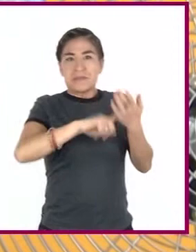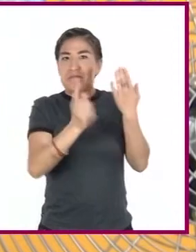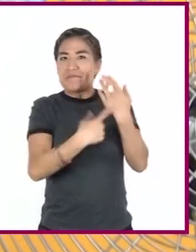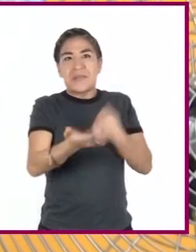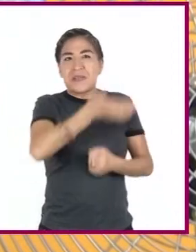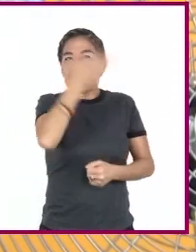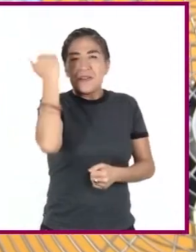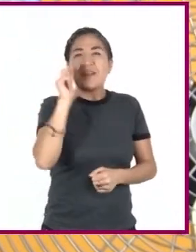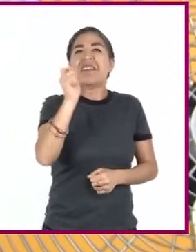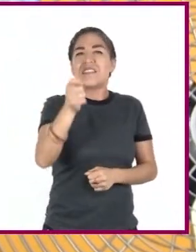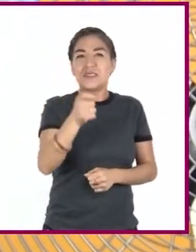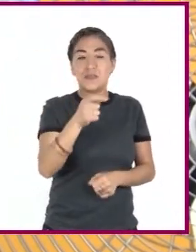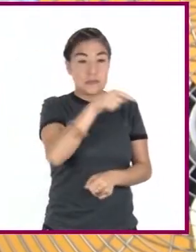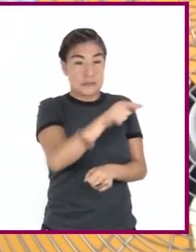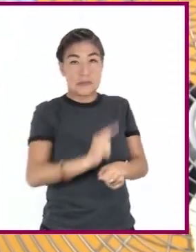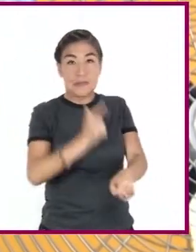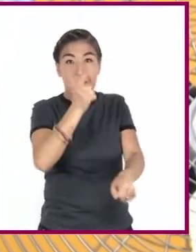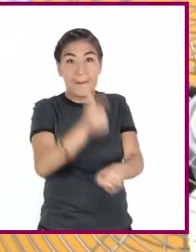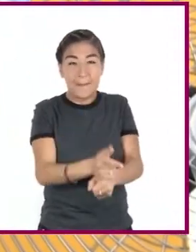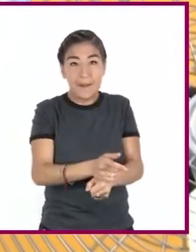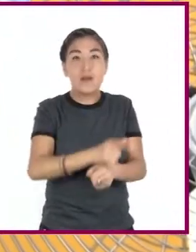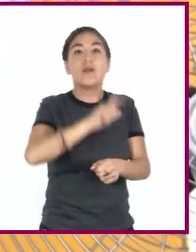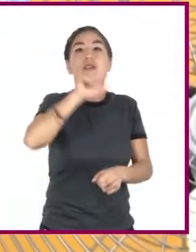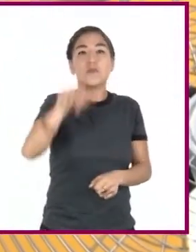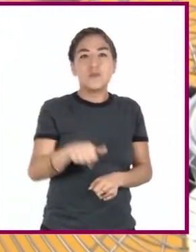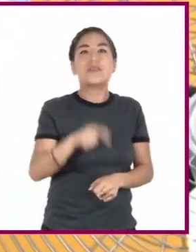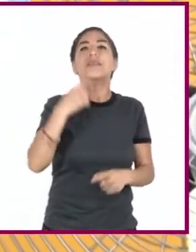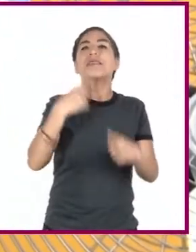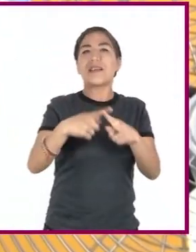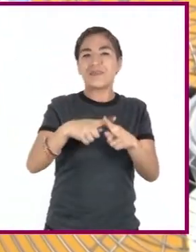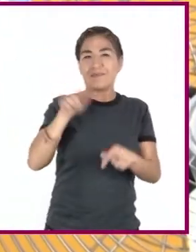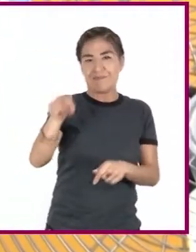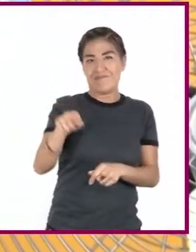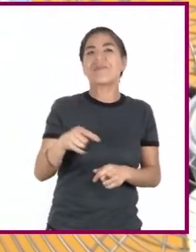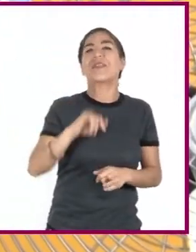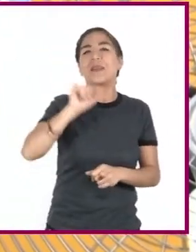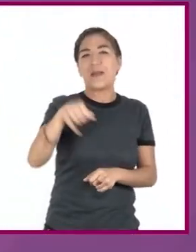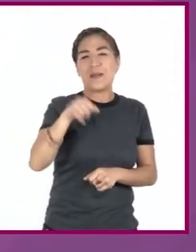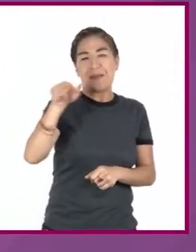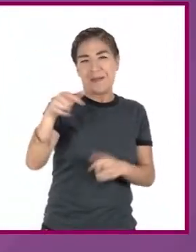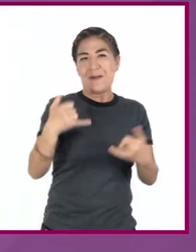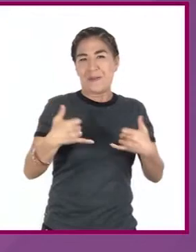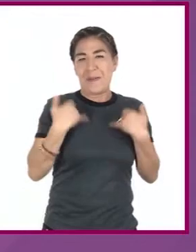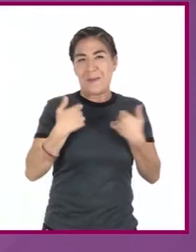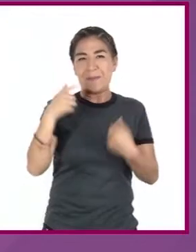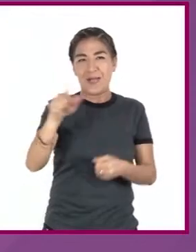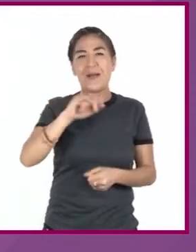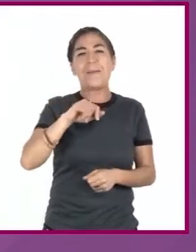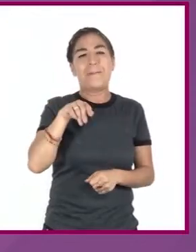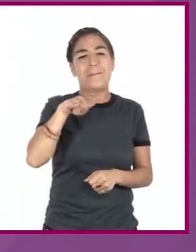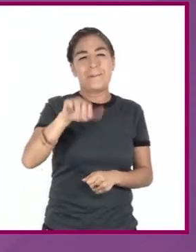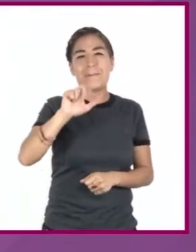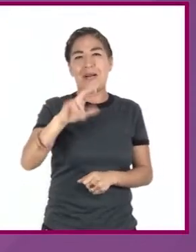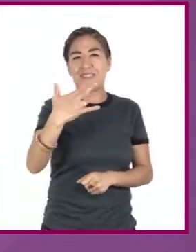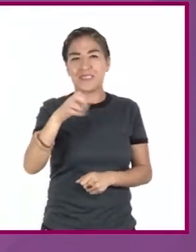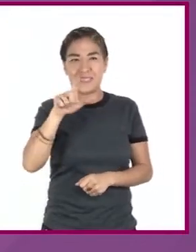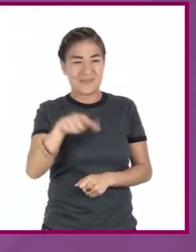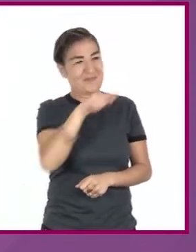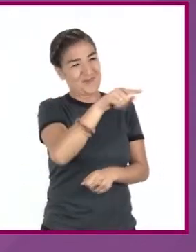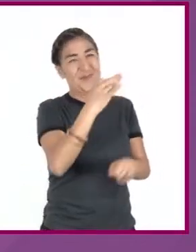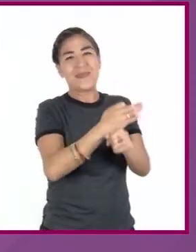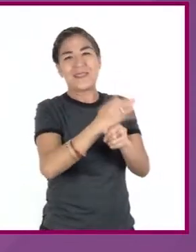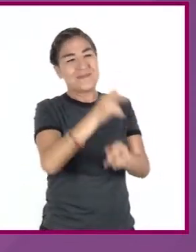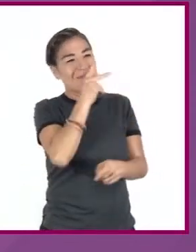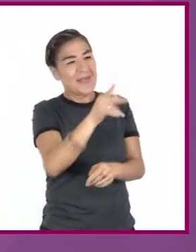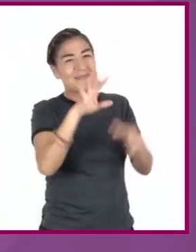imaginado era que su descubrimiento más grande sería el joven Michael Faraday. Oh, me halagan tus